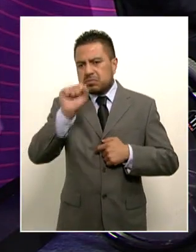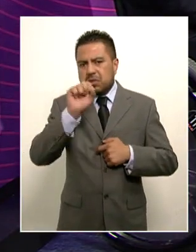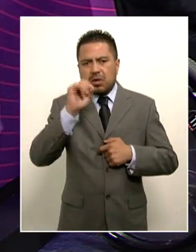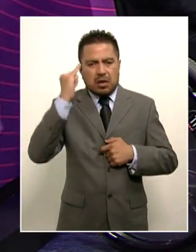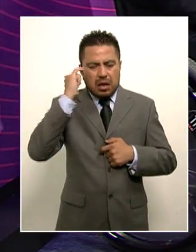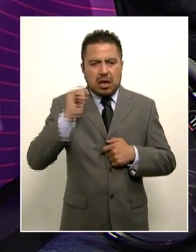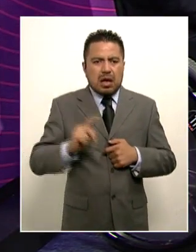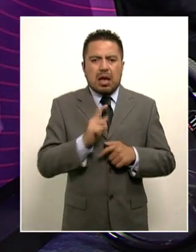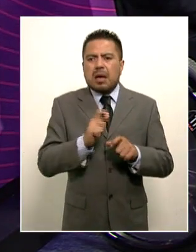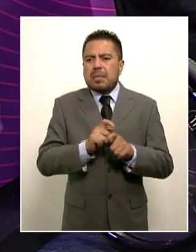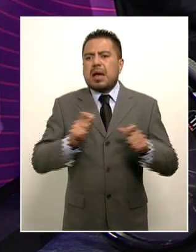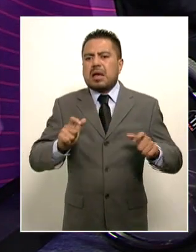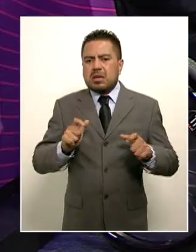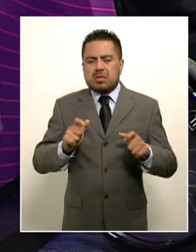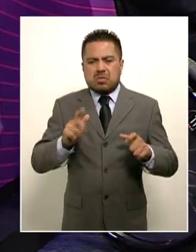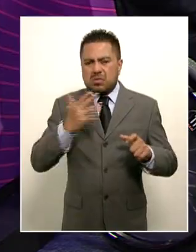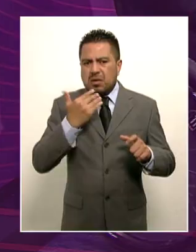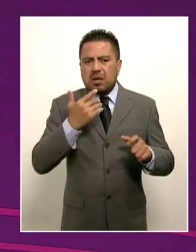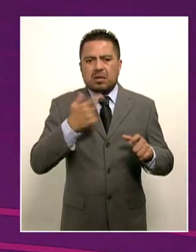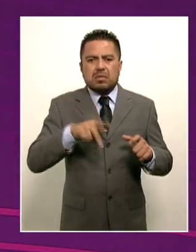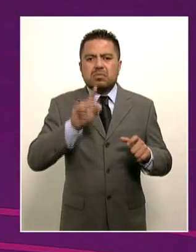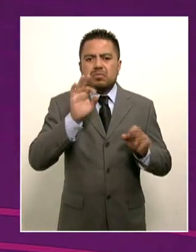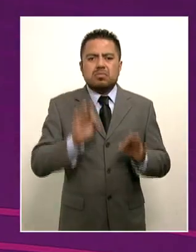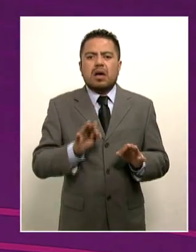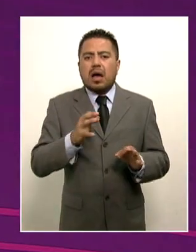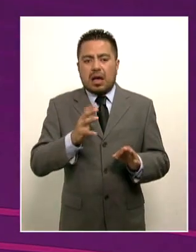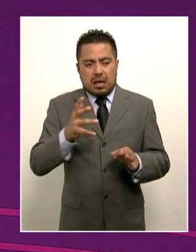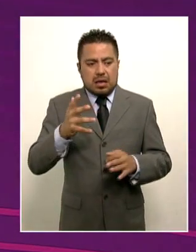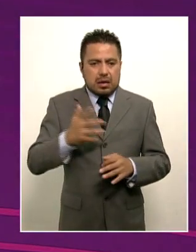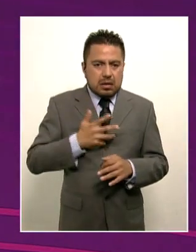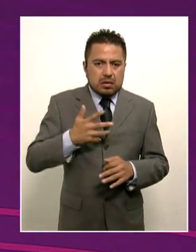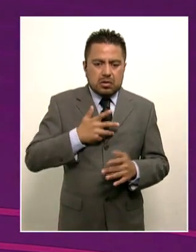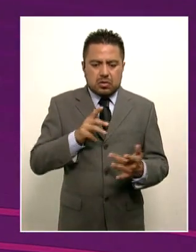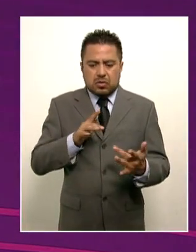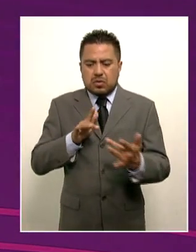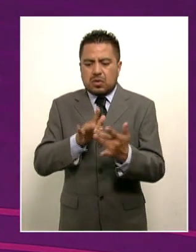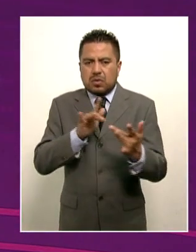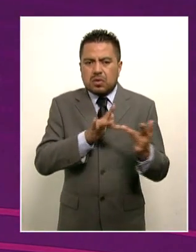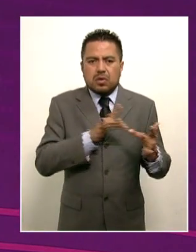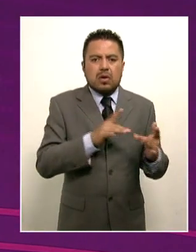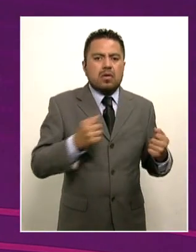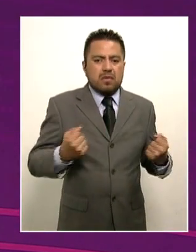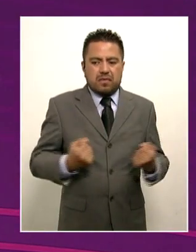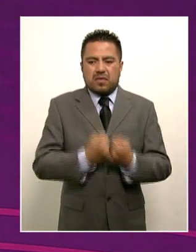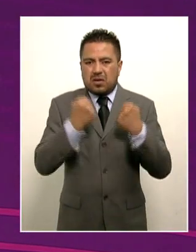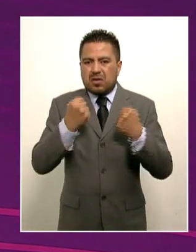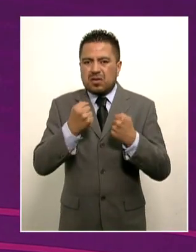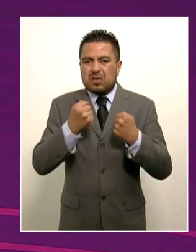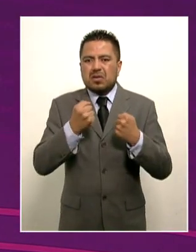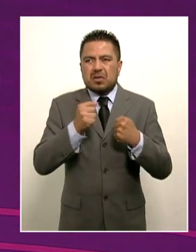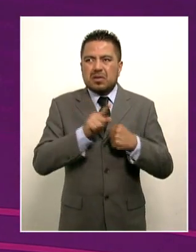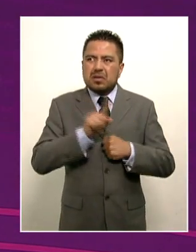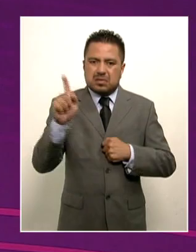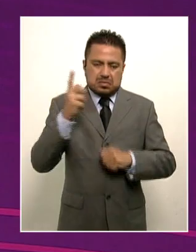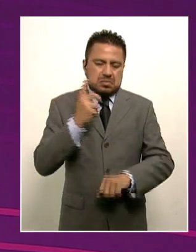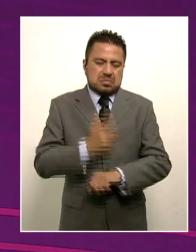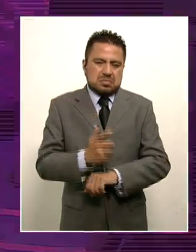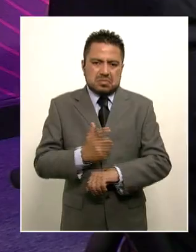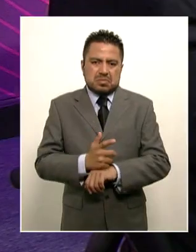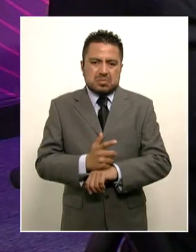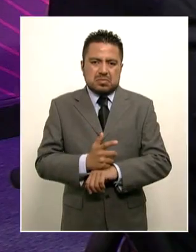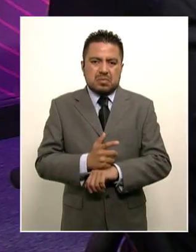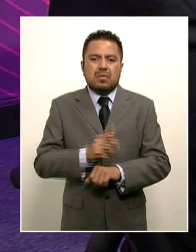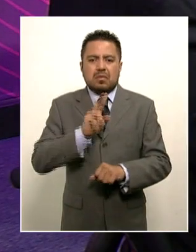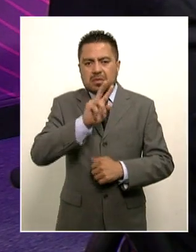rancho grande. En realidad, al estar en contacto directo con frontera, con El Paso, pues